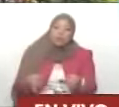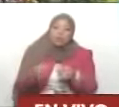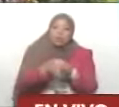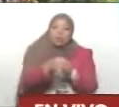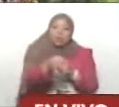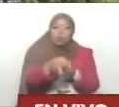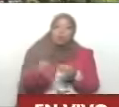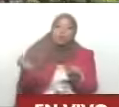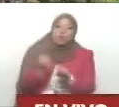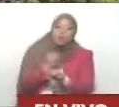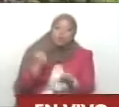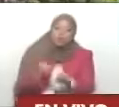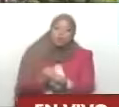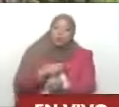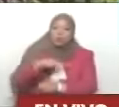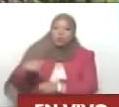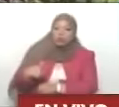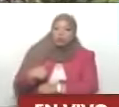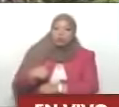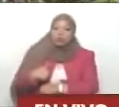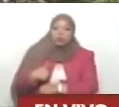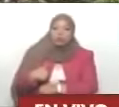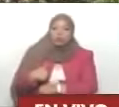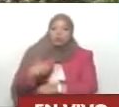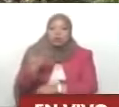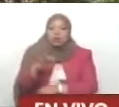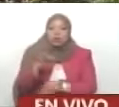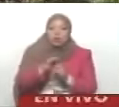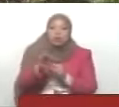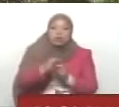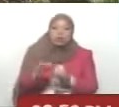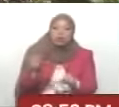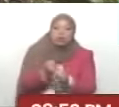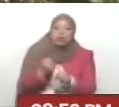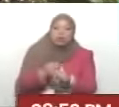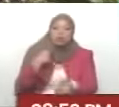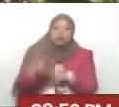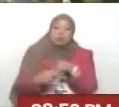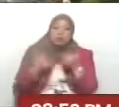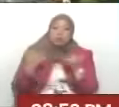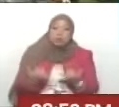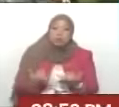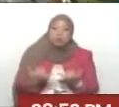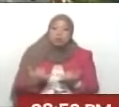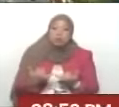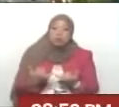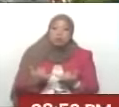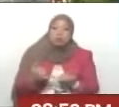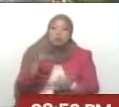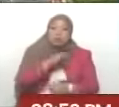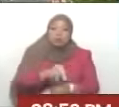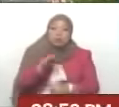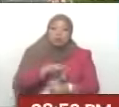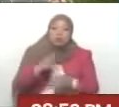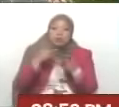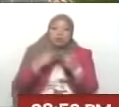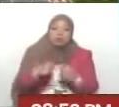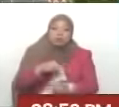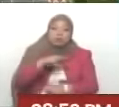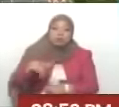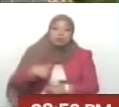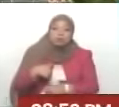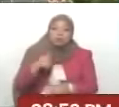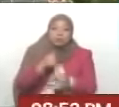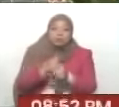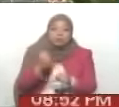El gobernador a nosotros nos habilitó. ¿Cuántos metros más o menos será? Cónchale, de verdad que ahorita no manejo mucho la cantidad, pero sí. Correcto. Sé